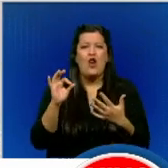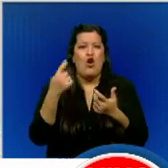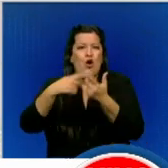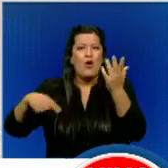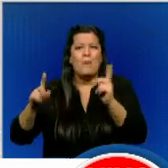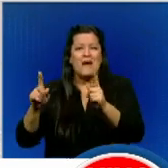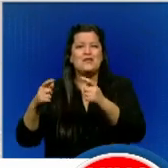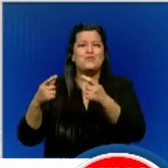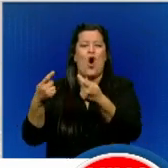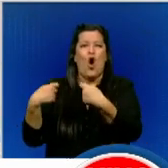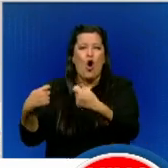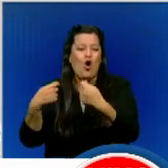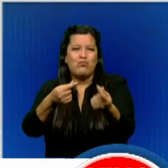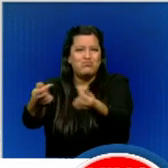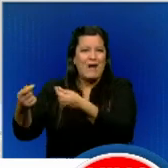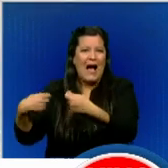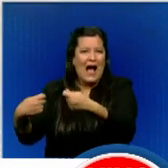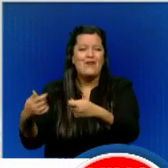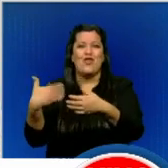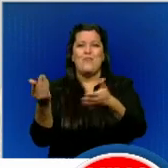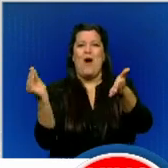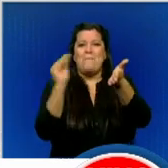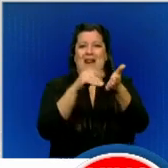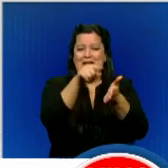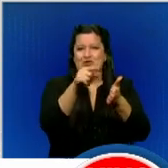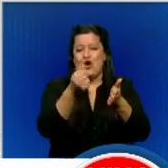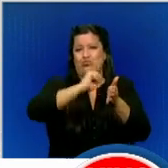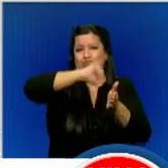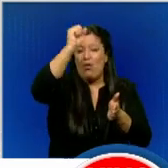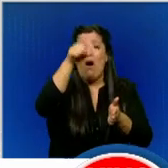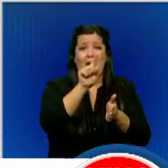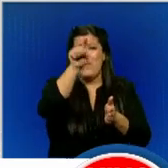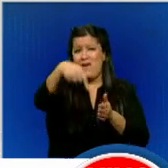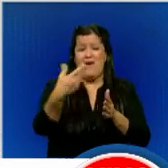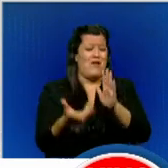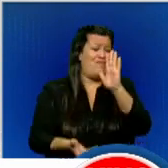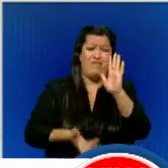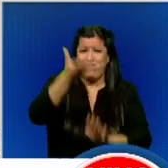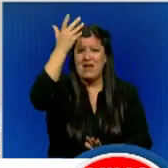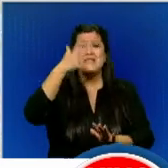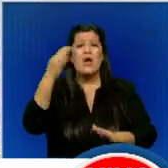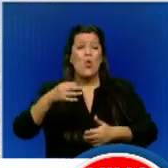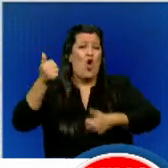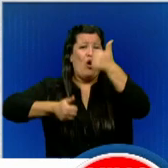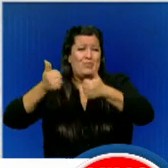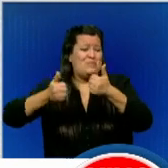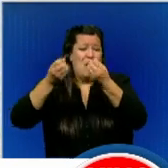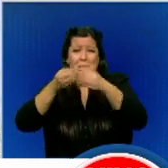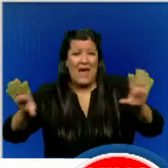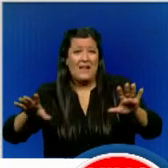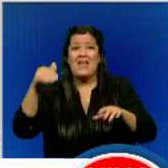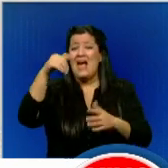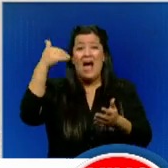costos en los precios esto va a significar más inflación pérdida de competitividad argentina